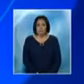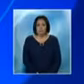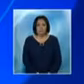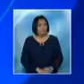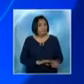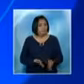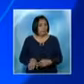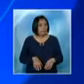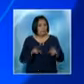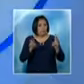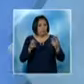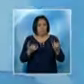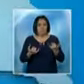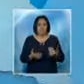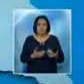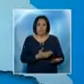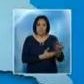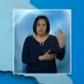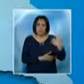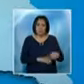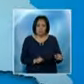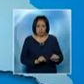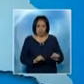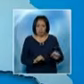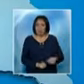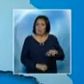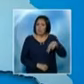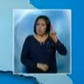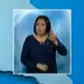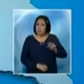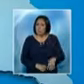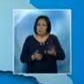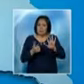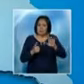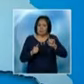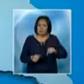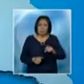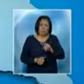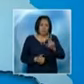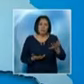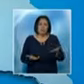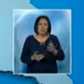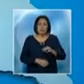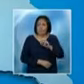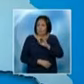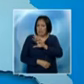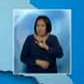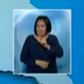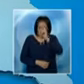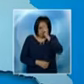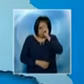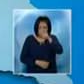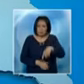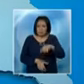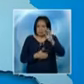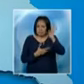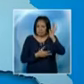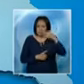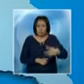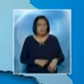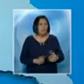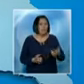Otros temas ahora. Esta mañana tembló el norte, un sismo de 6.2 grados de magnitud con epicentro en Máncora, se sintió en Tumbes, Piura, Lambayeque